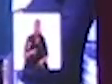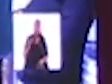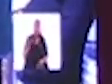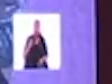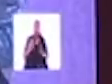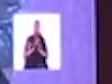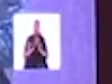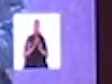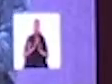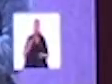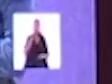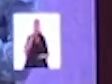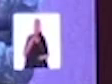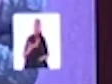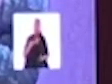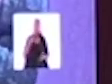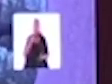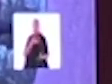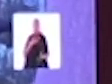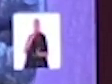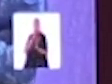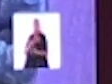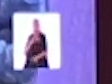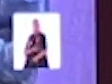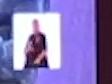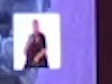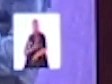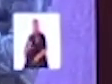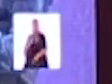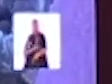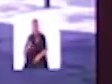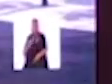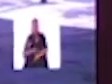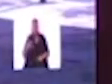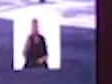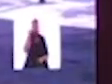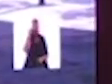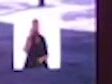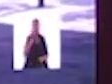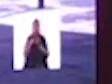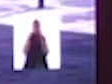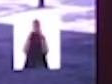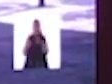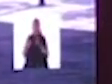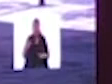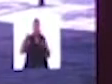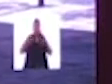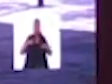los primeros meses de gestión, pusimos en marcha el plan de atención a familias